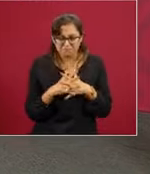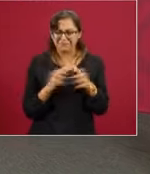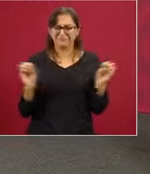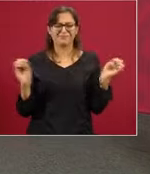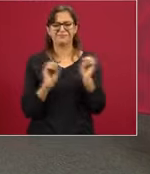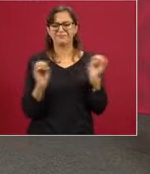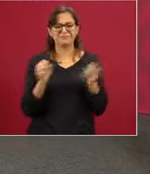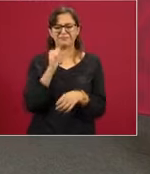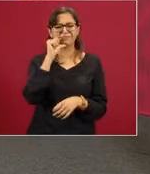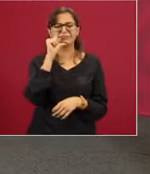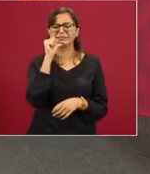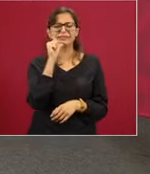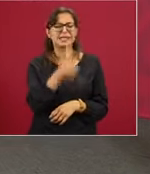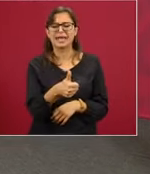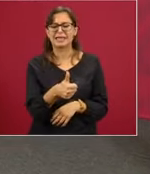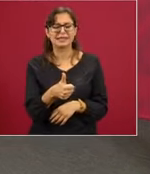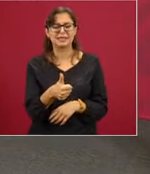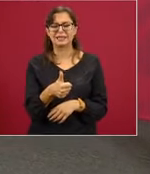no